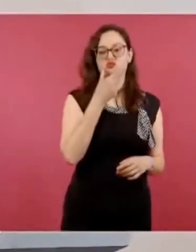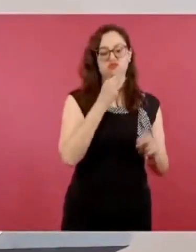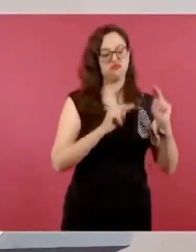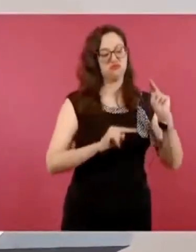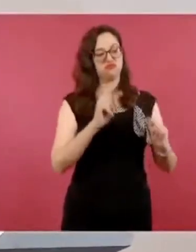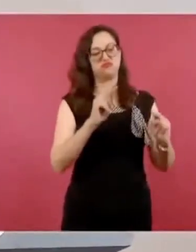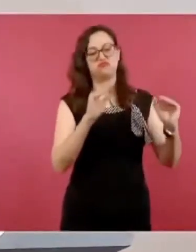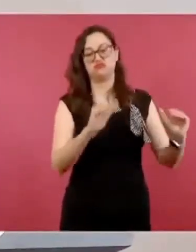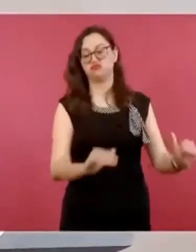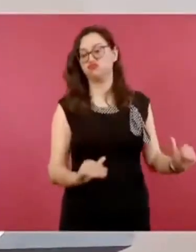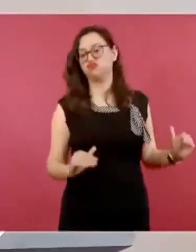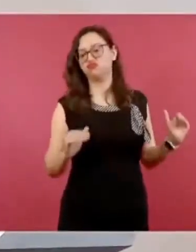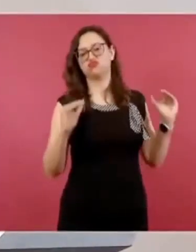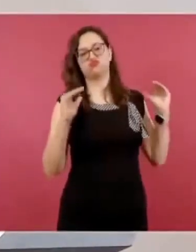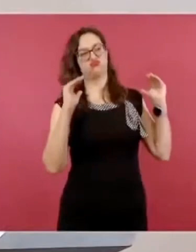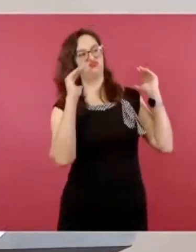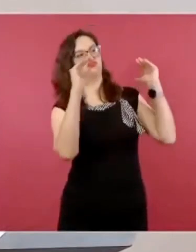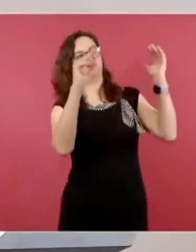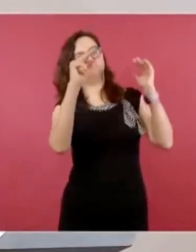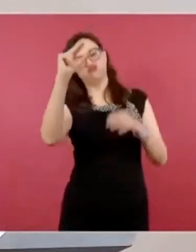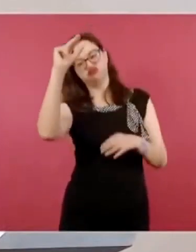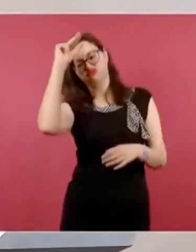Sí, es así como,